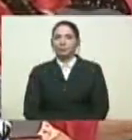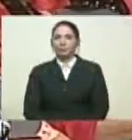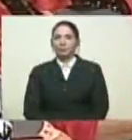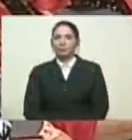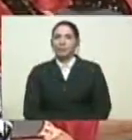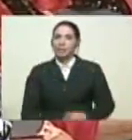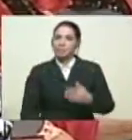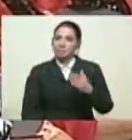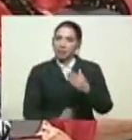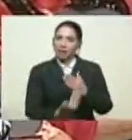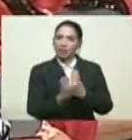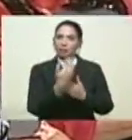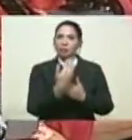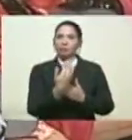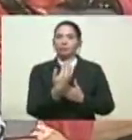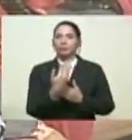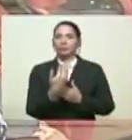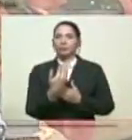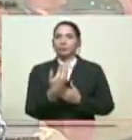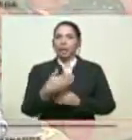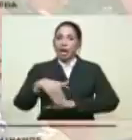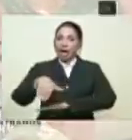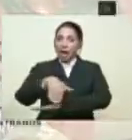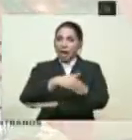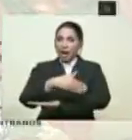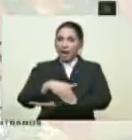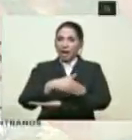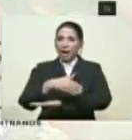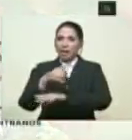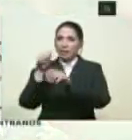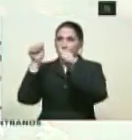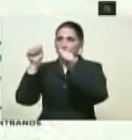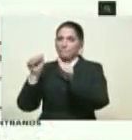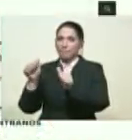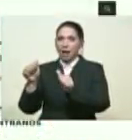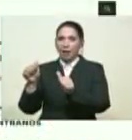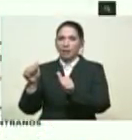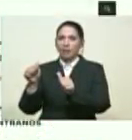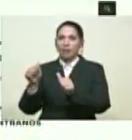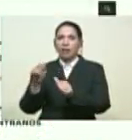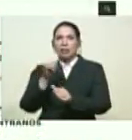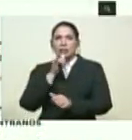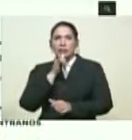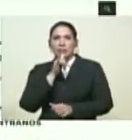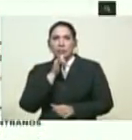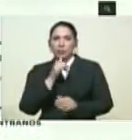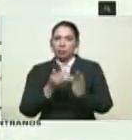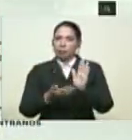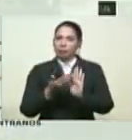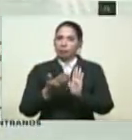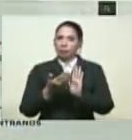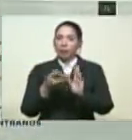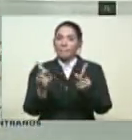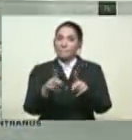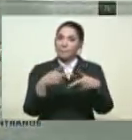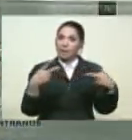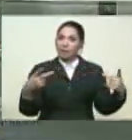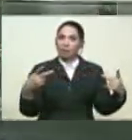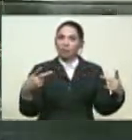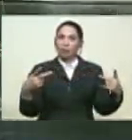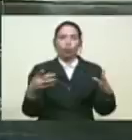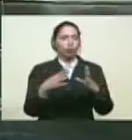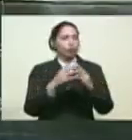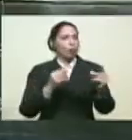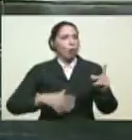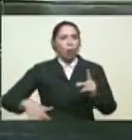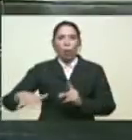impreso en las calles y en las paredes. Un supermedio. Y cuando digo el Correo del Orinoco, digo todos los medios